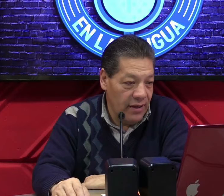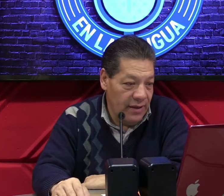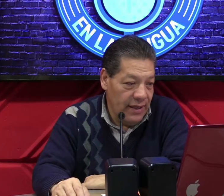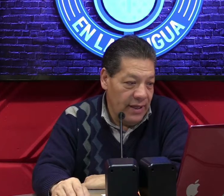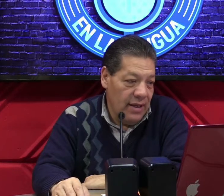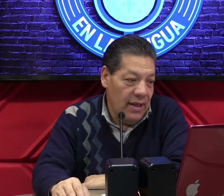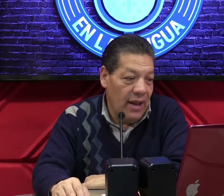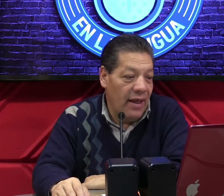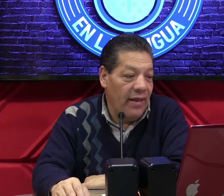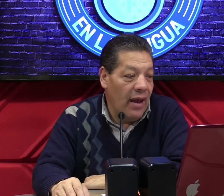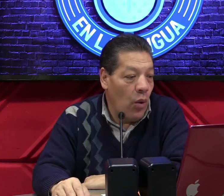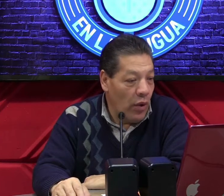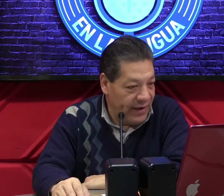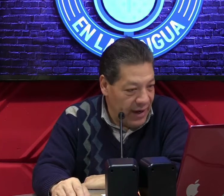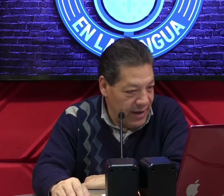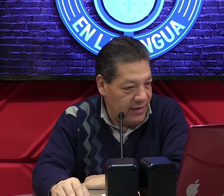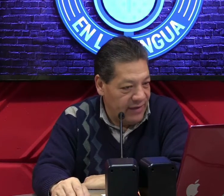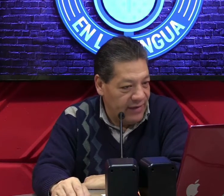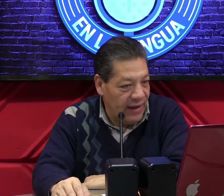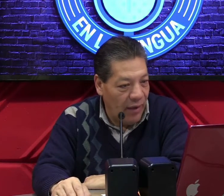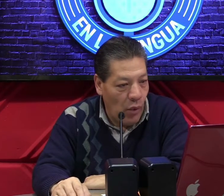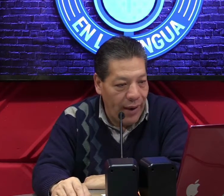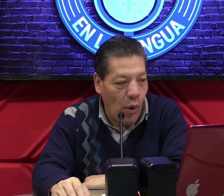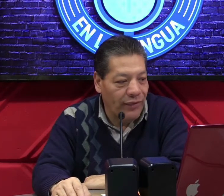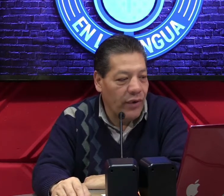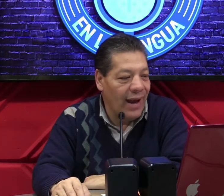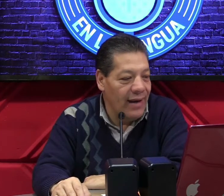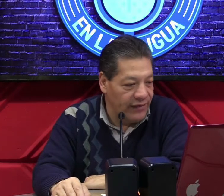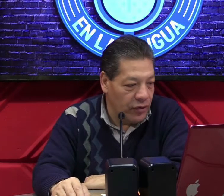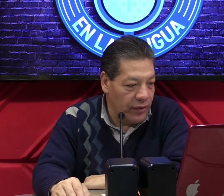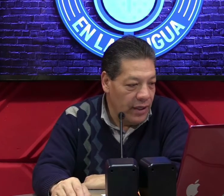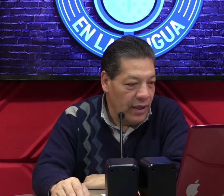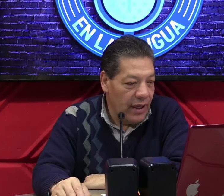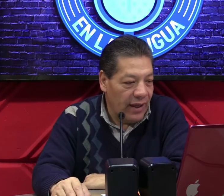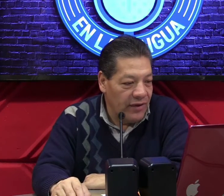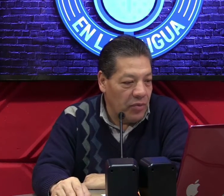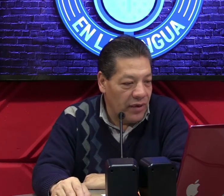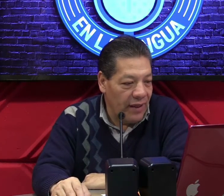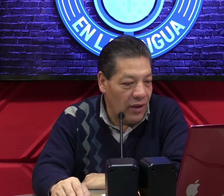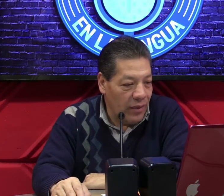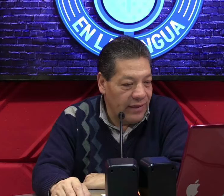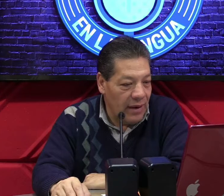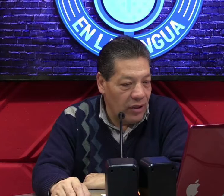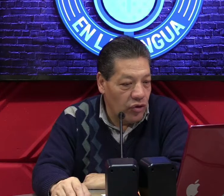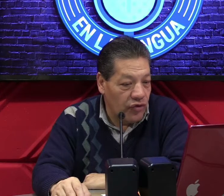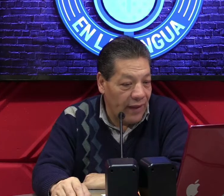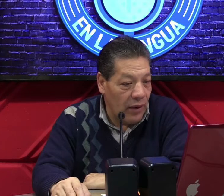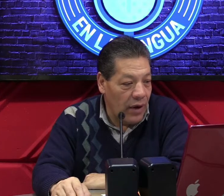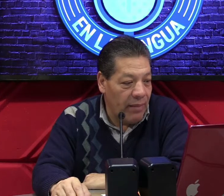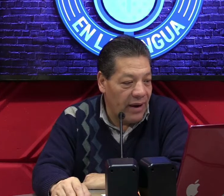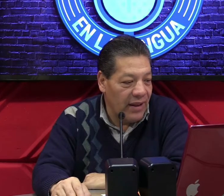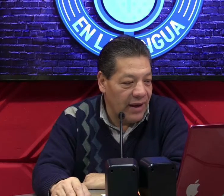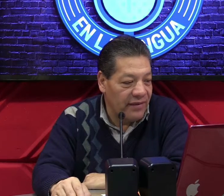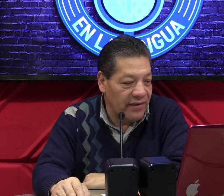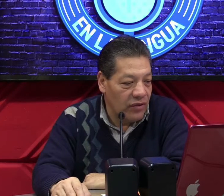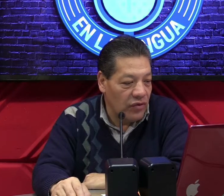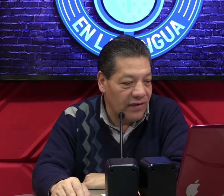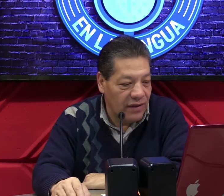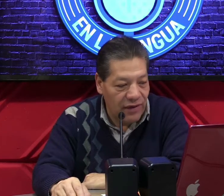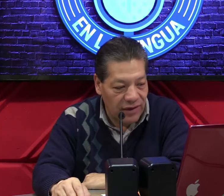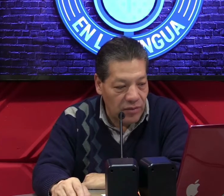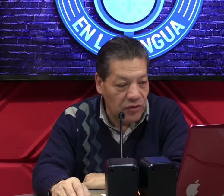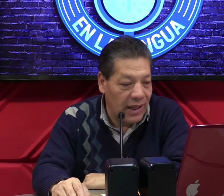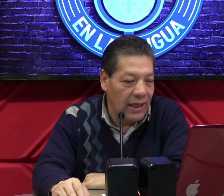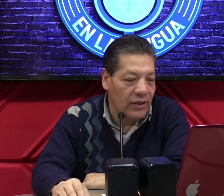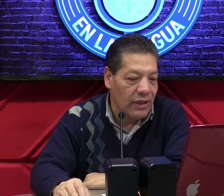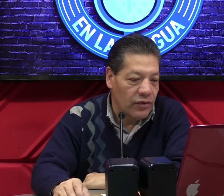Potosí, la de Aguascalientes, la de Guanajuato y Jalisco, que dispondrán de 90 elementos cada una para tener